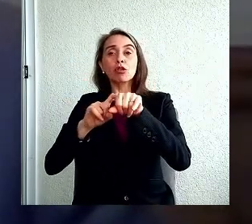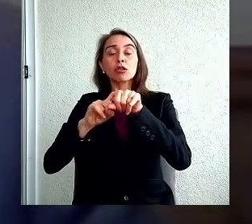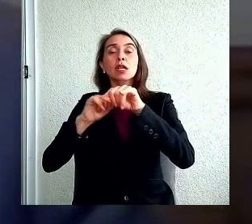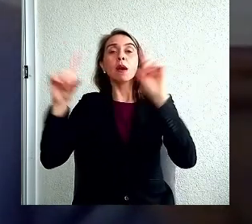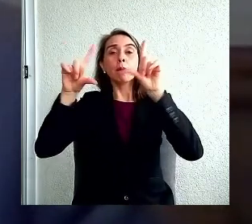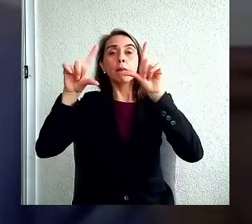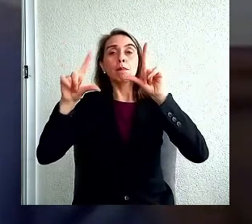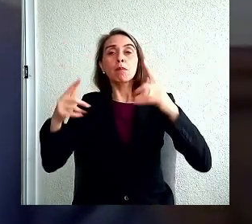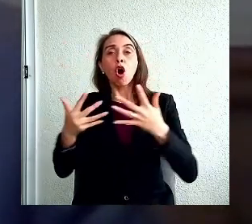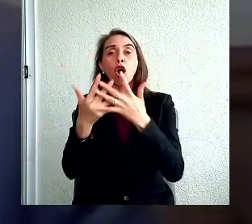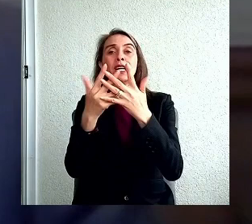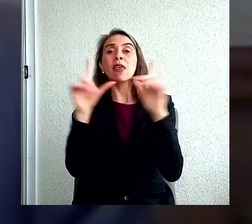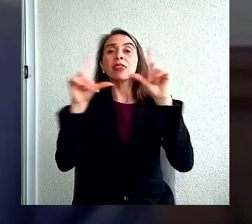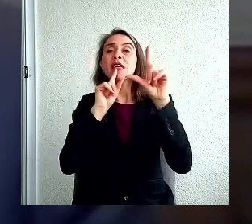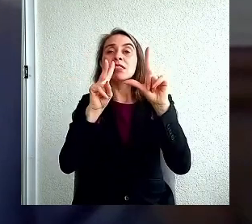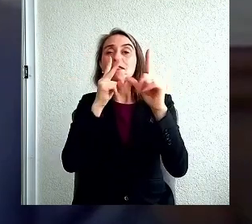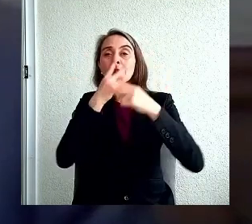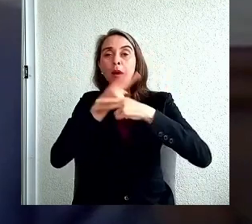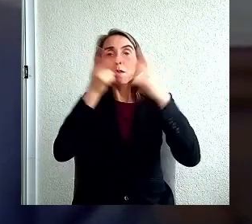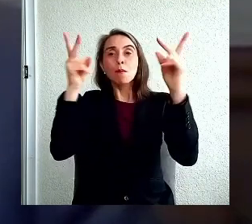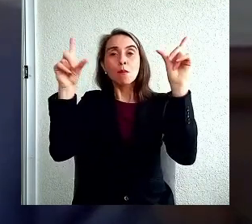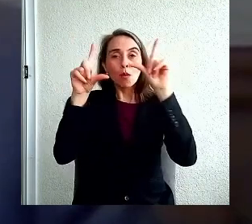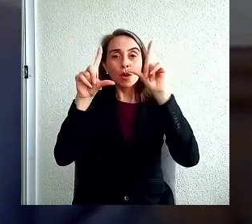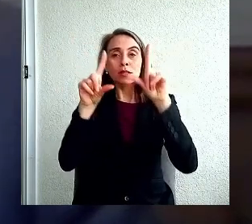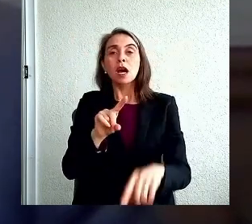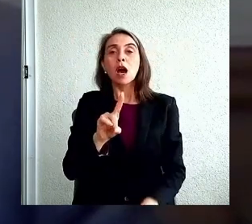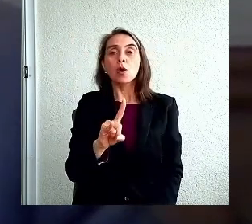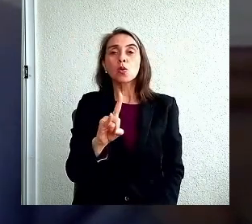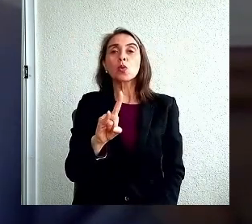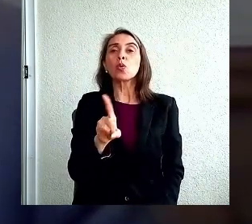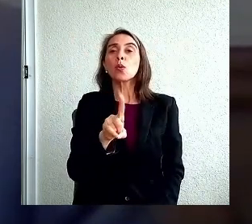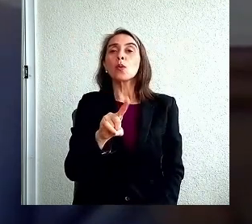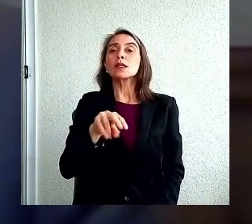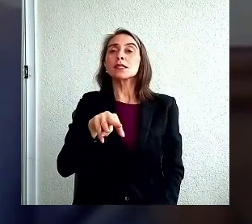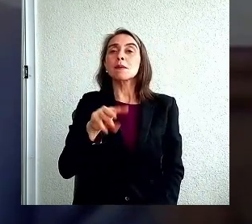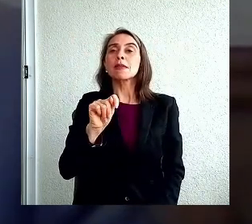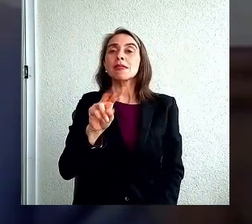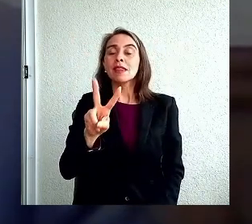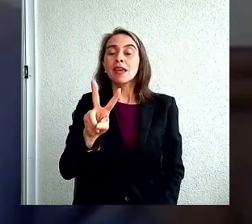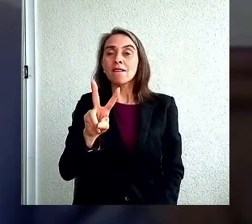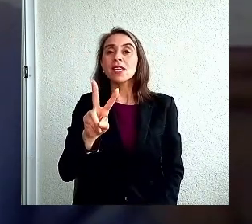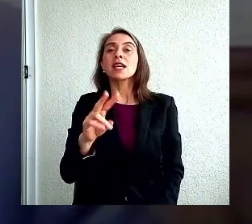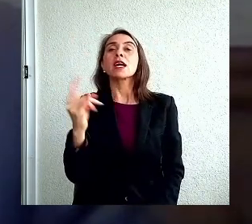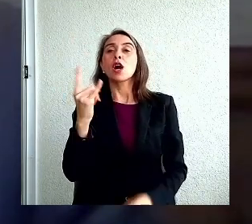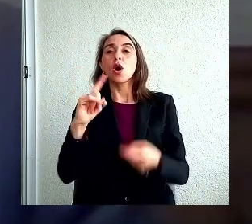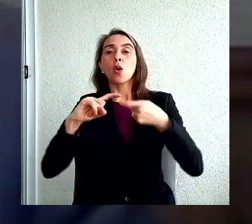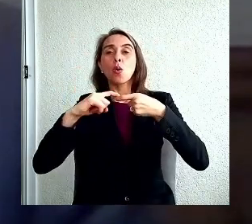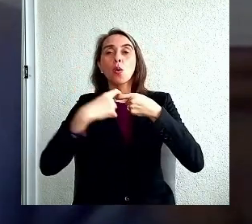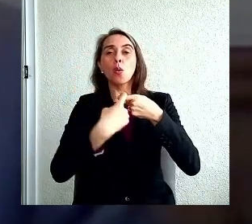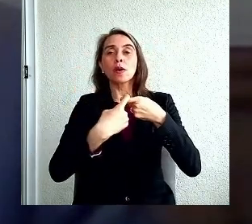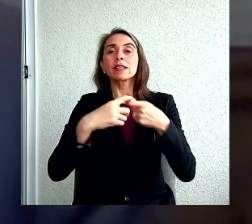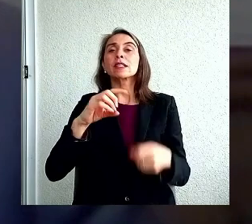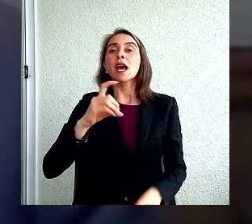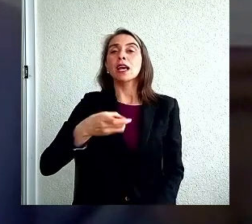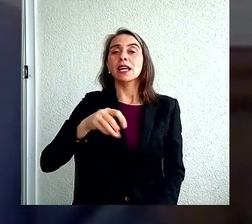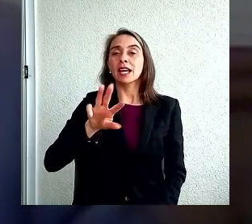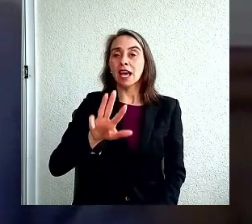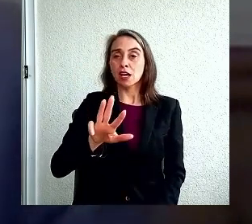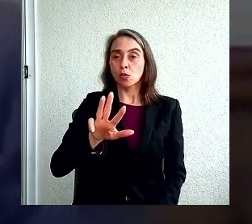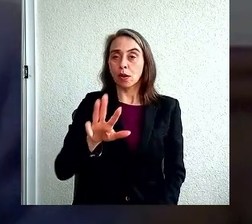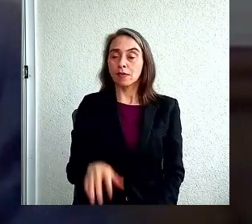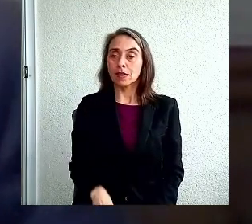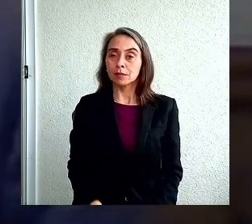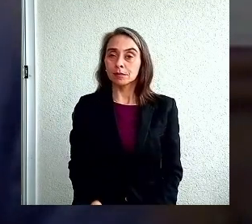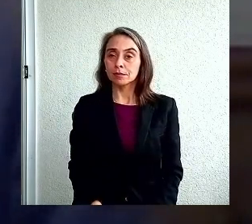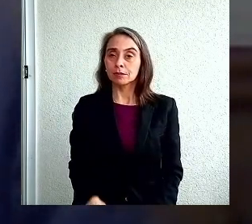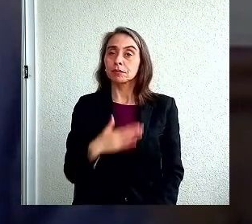USM TV y a la red de streaming de las universidades del G9. Es un agrado para mí darle